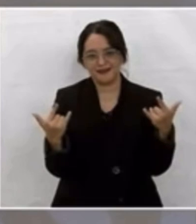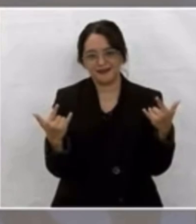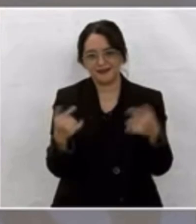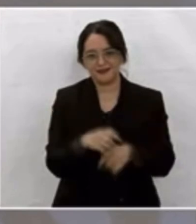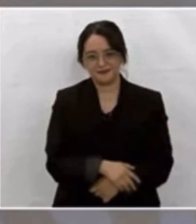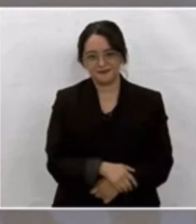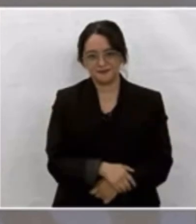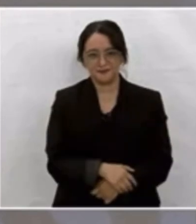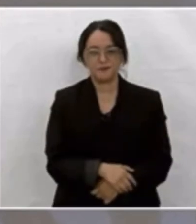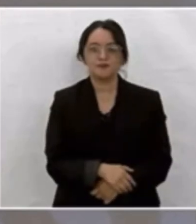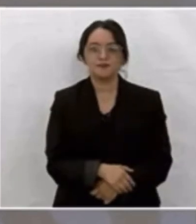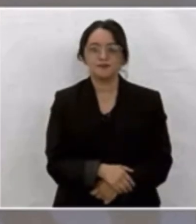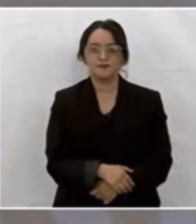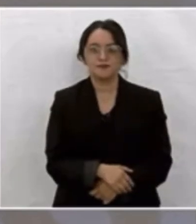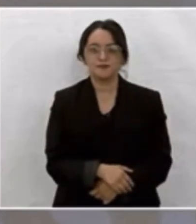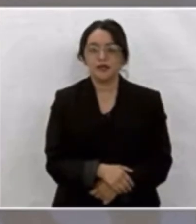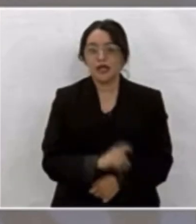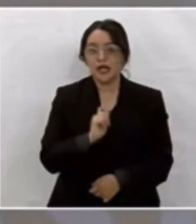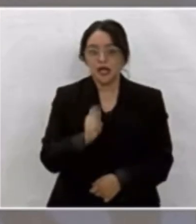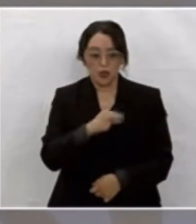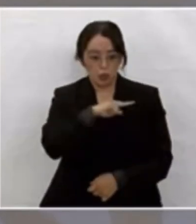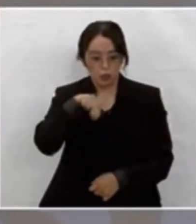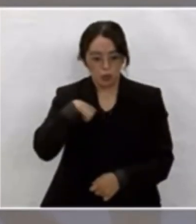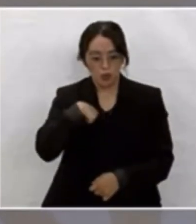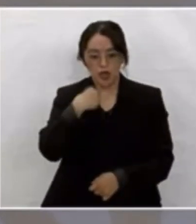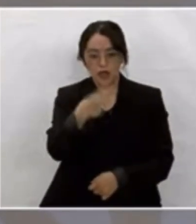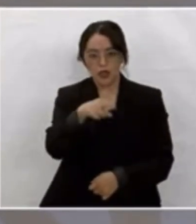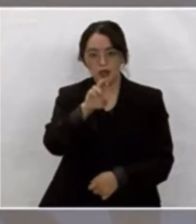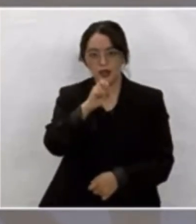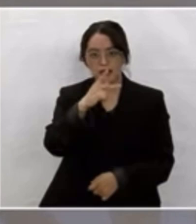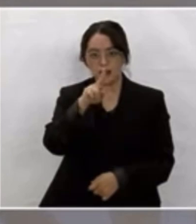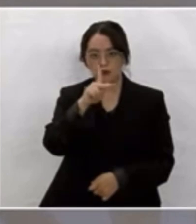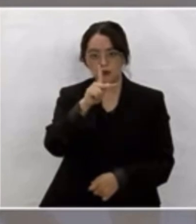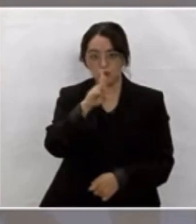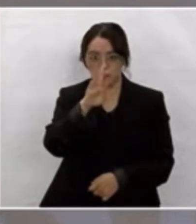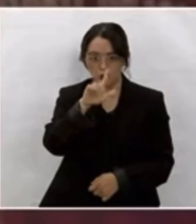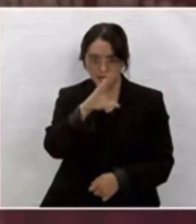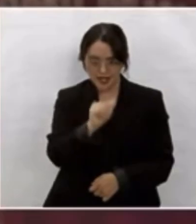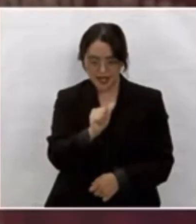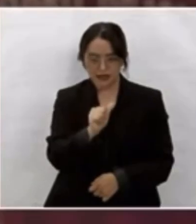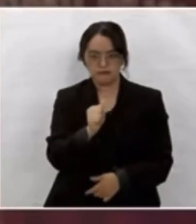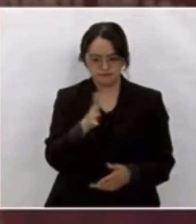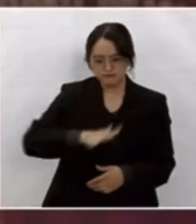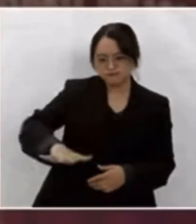la definición de que somos una república popular, democrática,